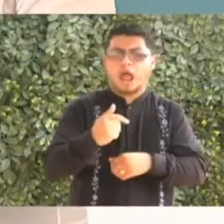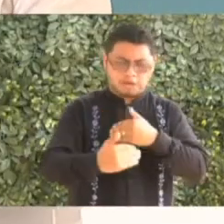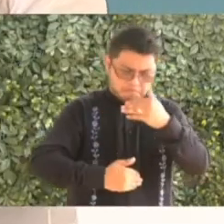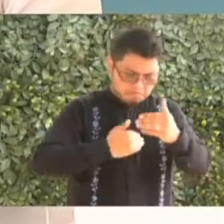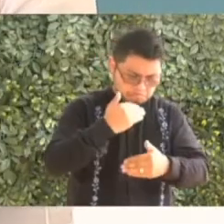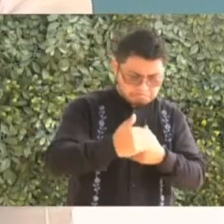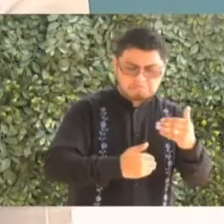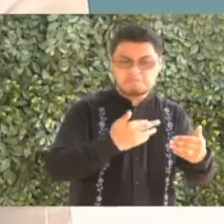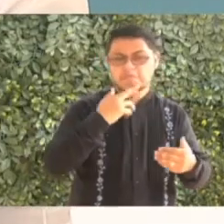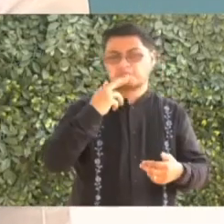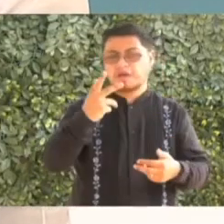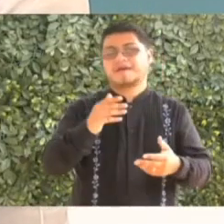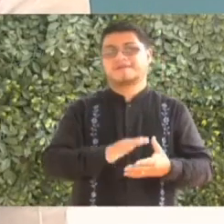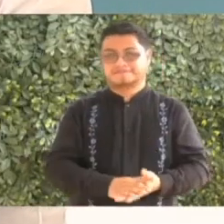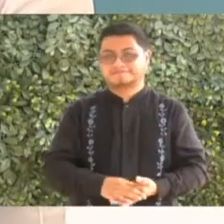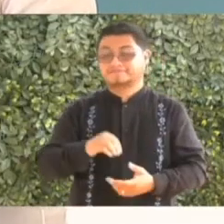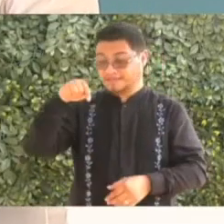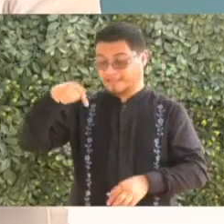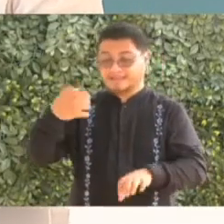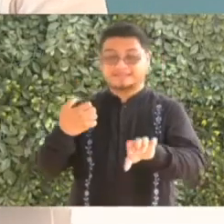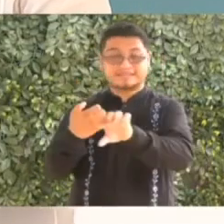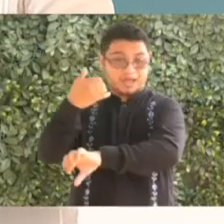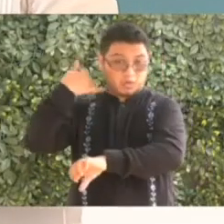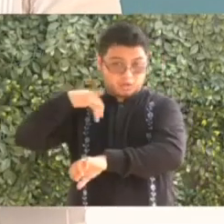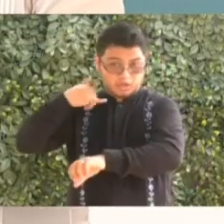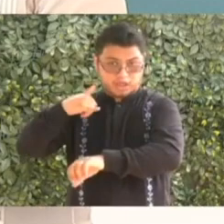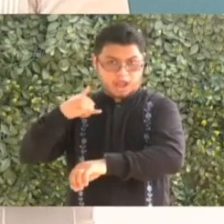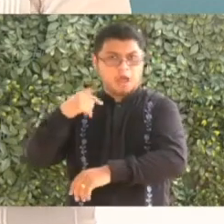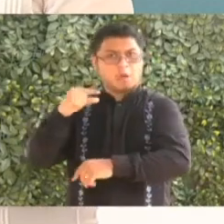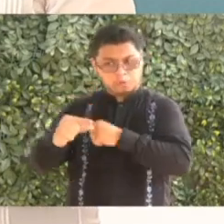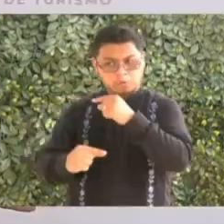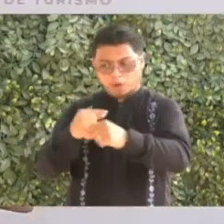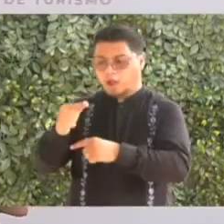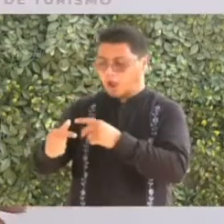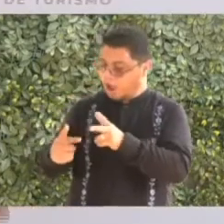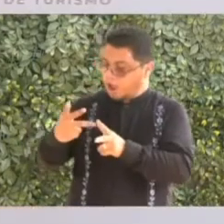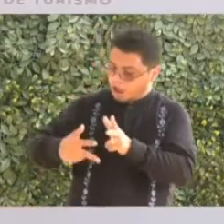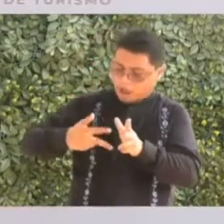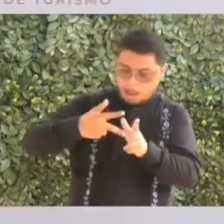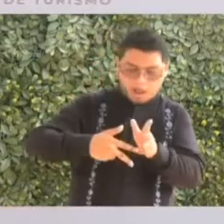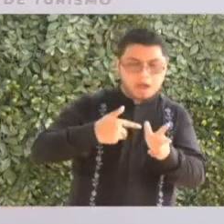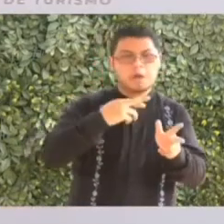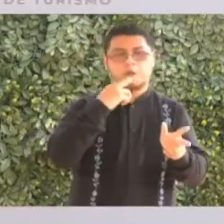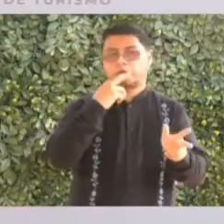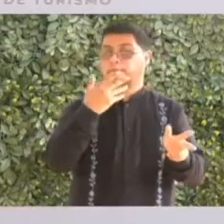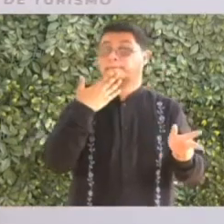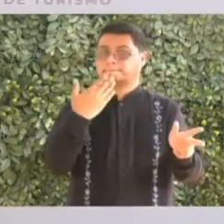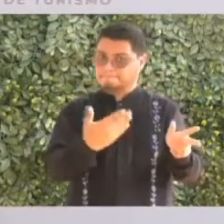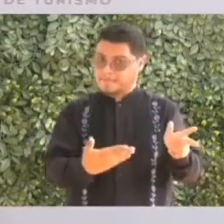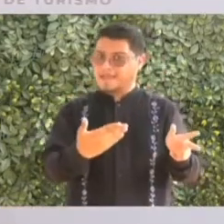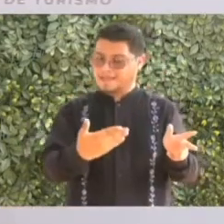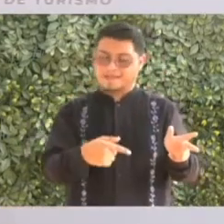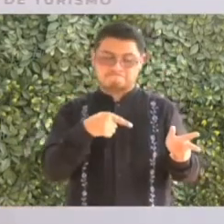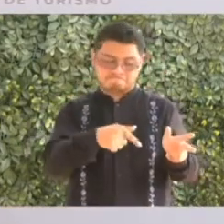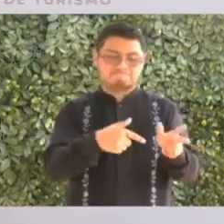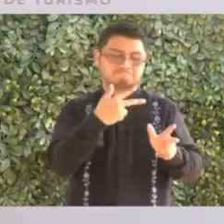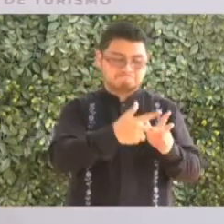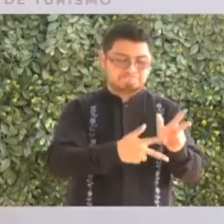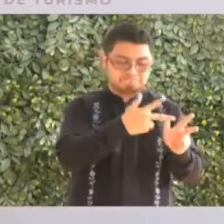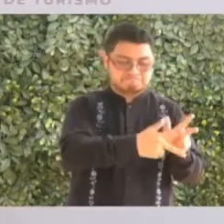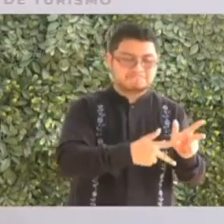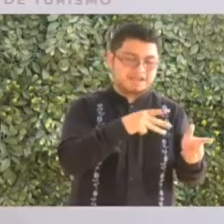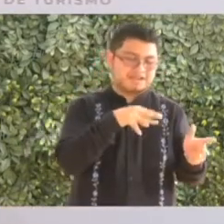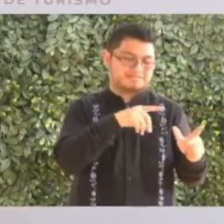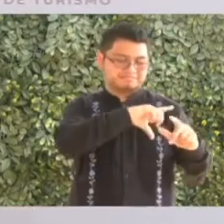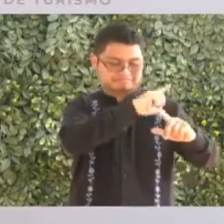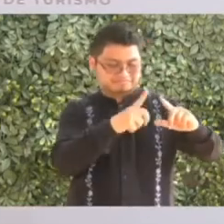Aquí en Yucatán, pues se está haciendo esta gran obra que es el Tren Maya.